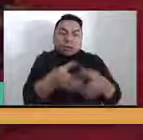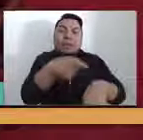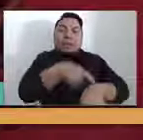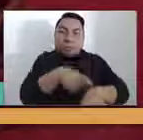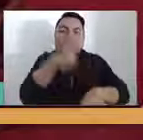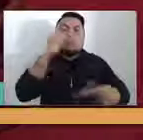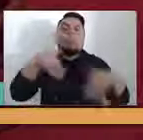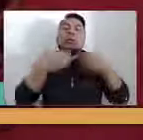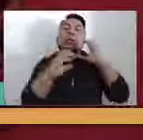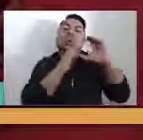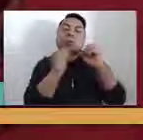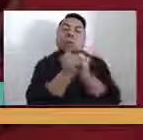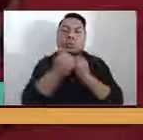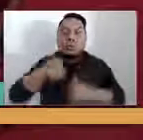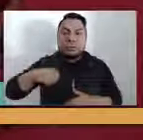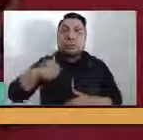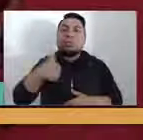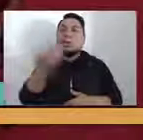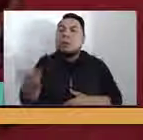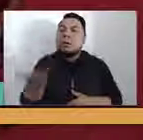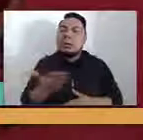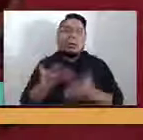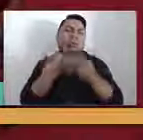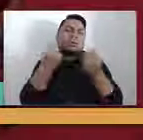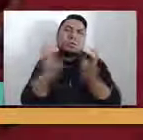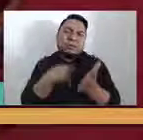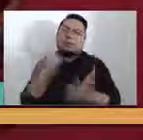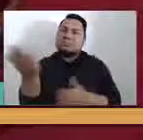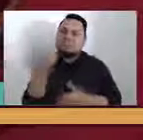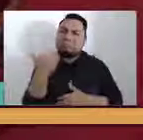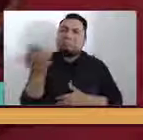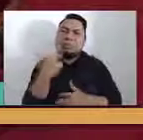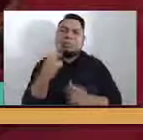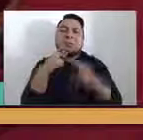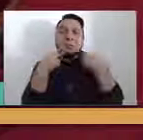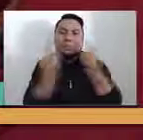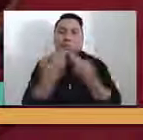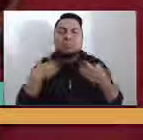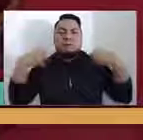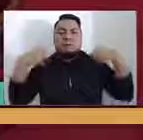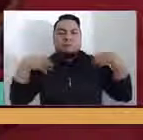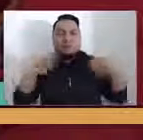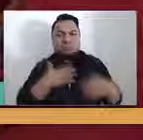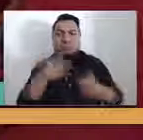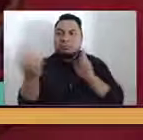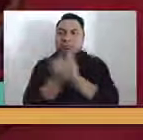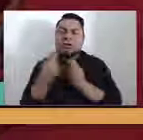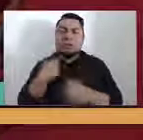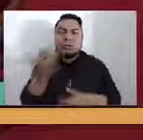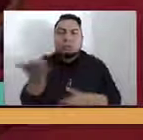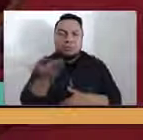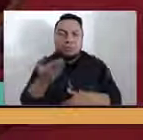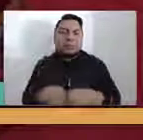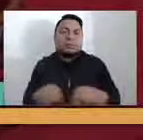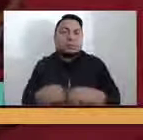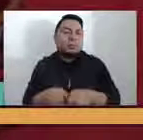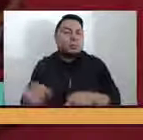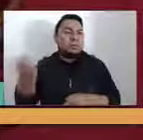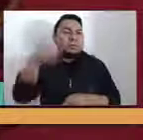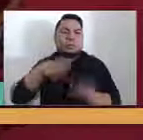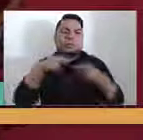dialogar con los alcaldes. Yo los he invitado varias veces a tener diálogo en mi despacho, en mi oficina, los he invitado también a ser parte de